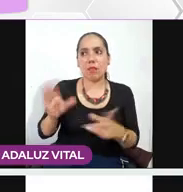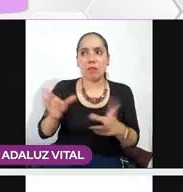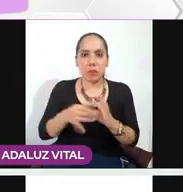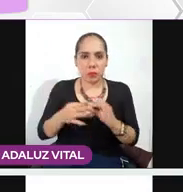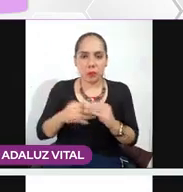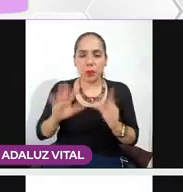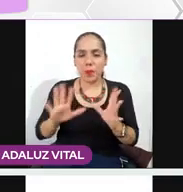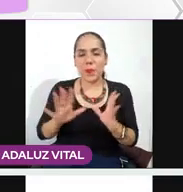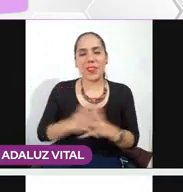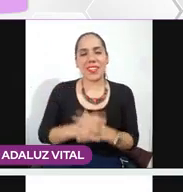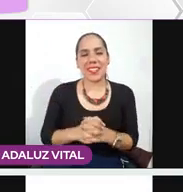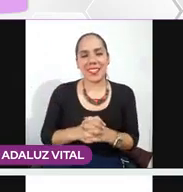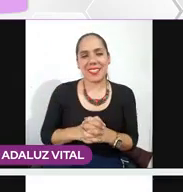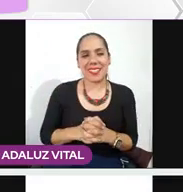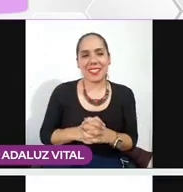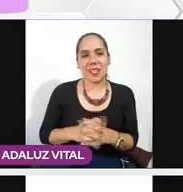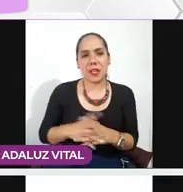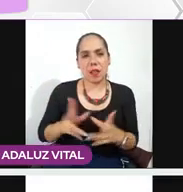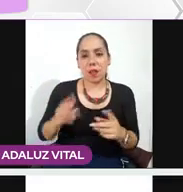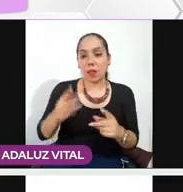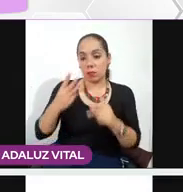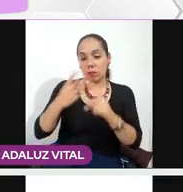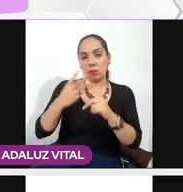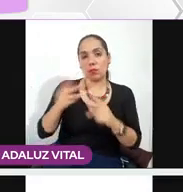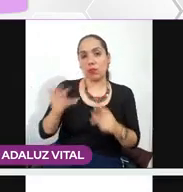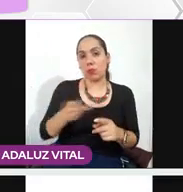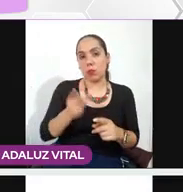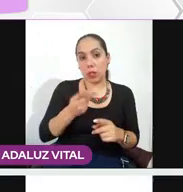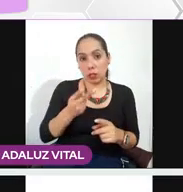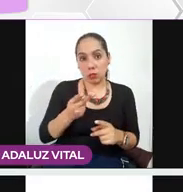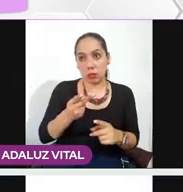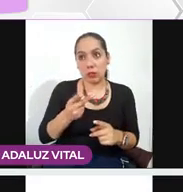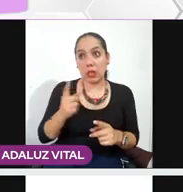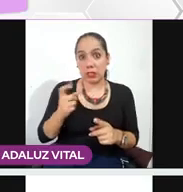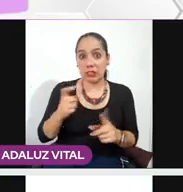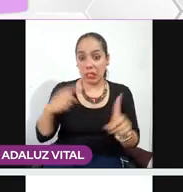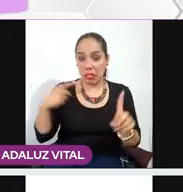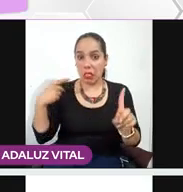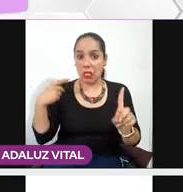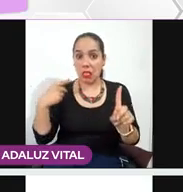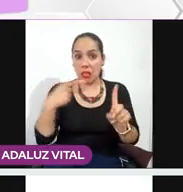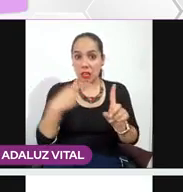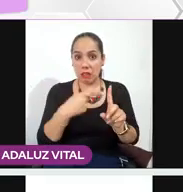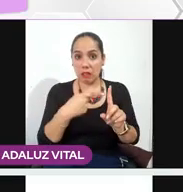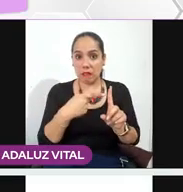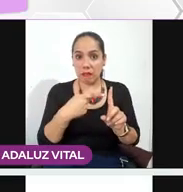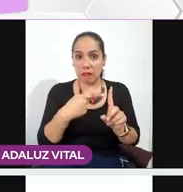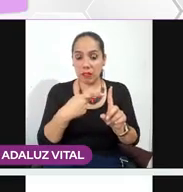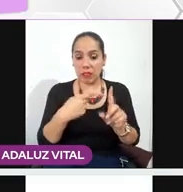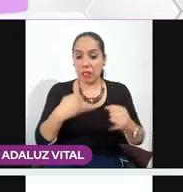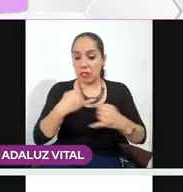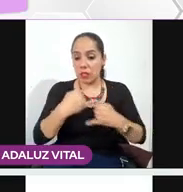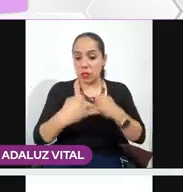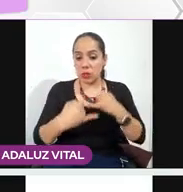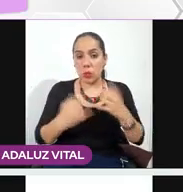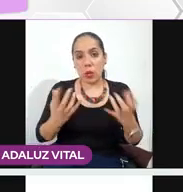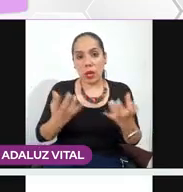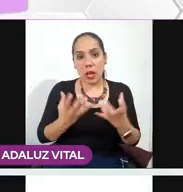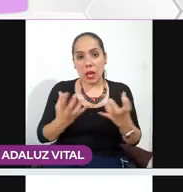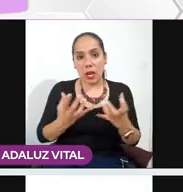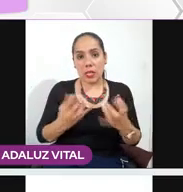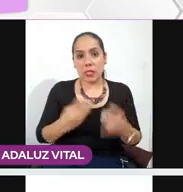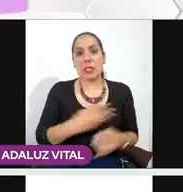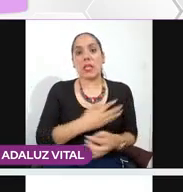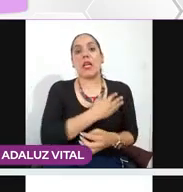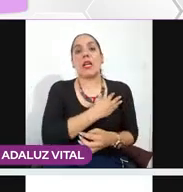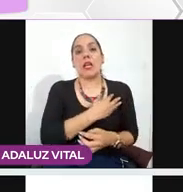dice acá, ¿se ven afectados, maestra, doctora, licenciada, los roles de las hijas e hijos siendo parte de